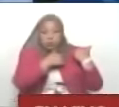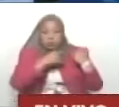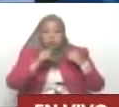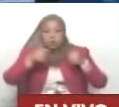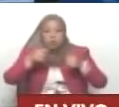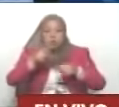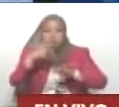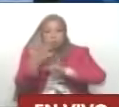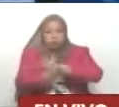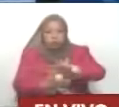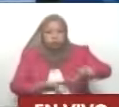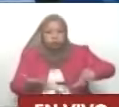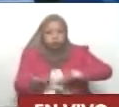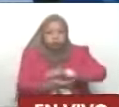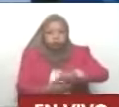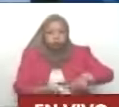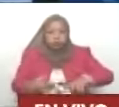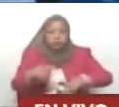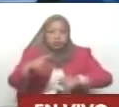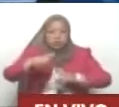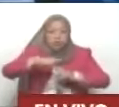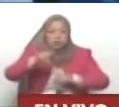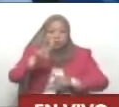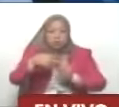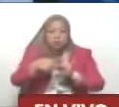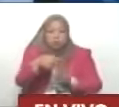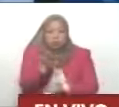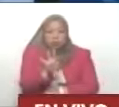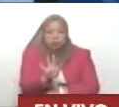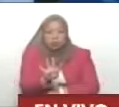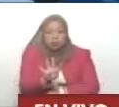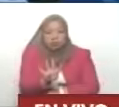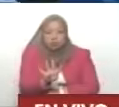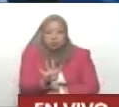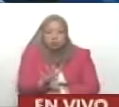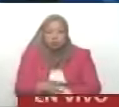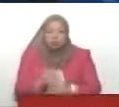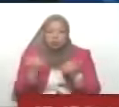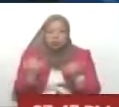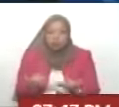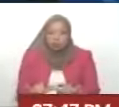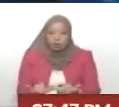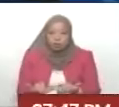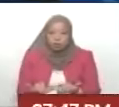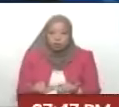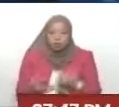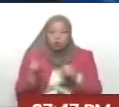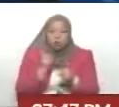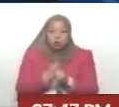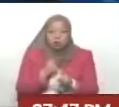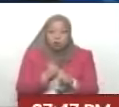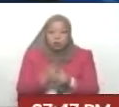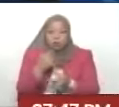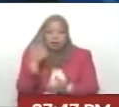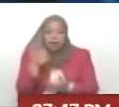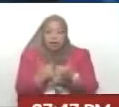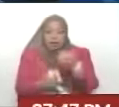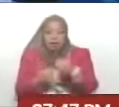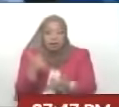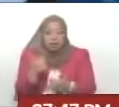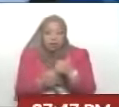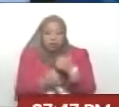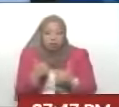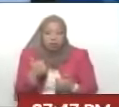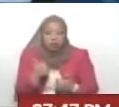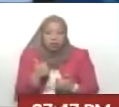más destructivas que se conocen en el estado Táchira en el 2014. Ahora está compitiendo en la candidatura presidencial,